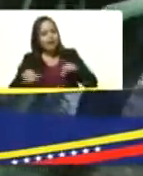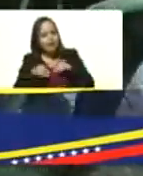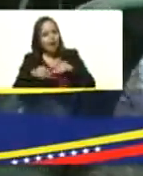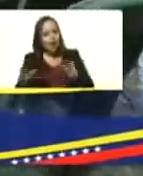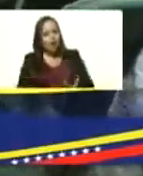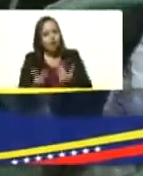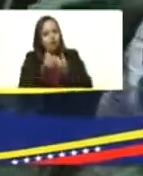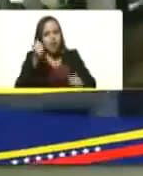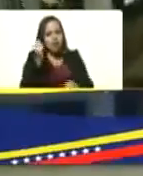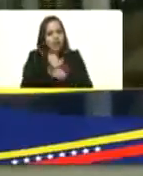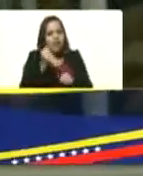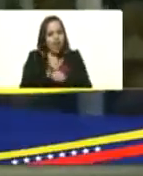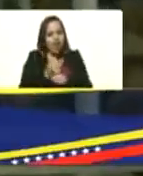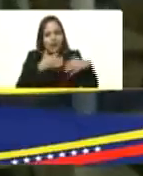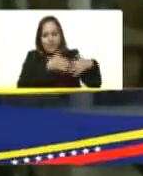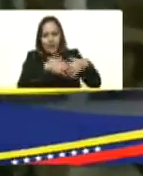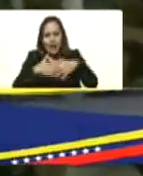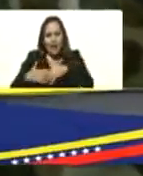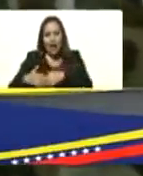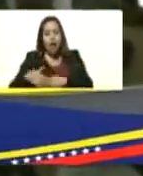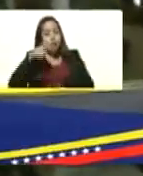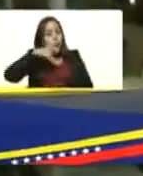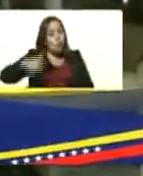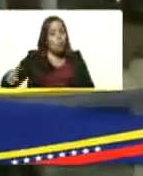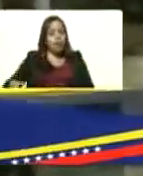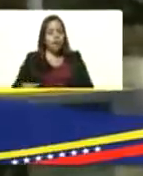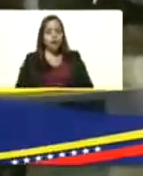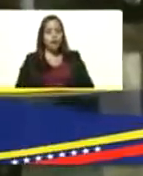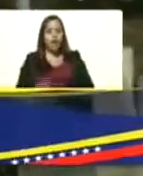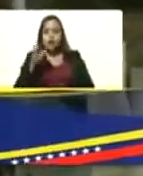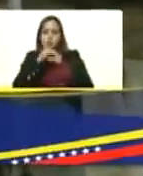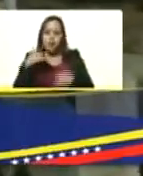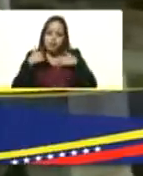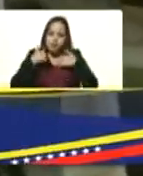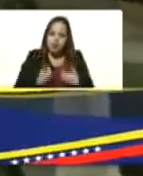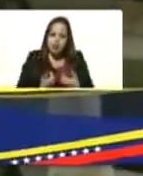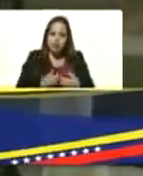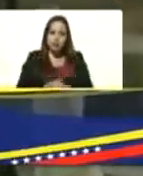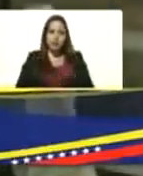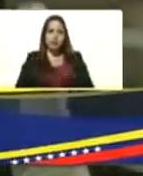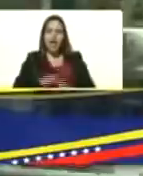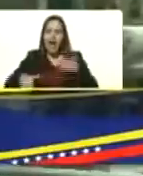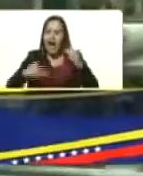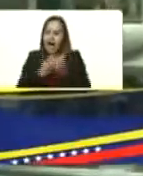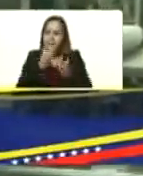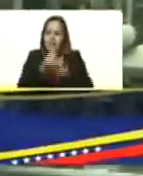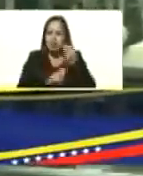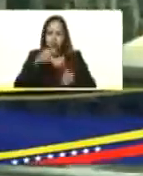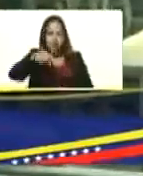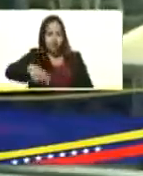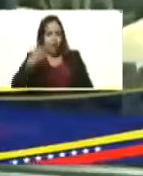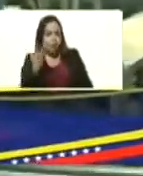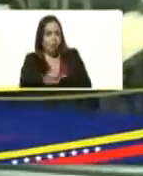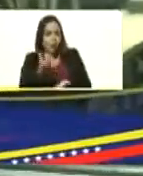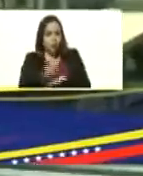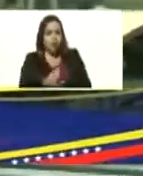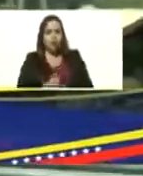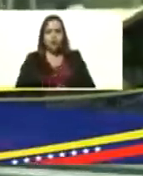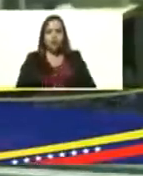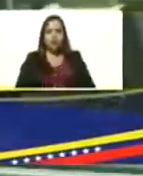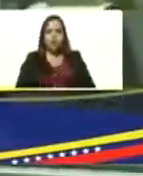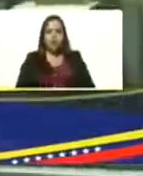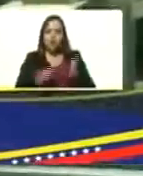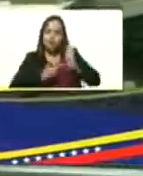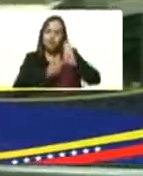productores con nuestra gente con nuestro pueblo y no descansaremos hasta convertir a monagas en un